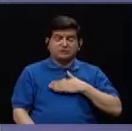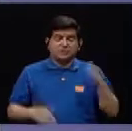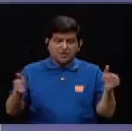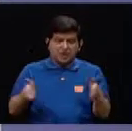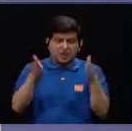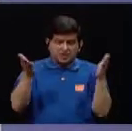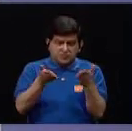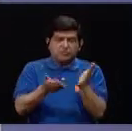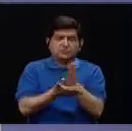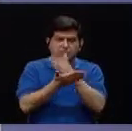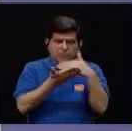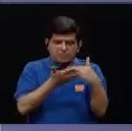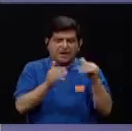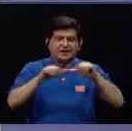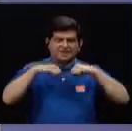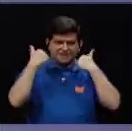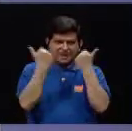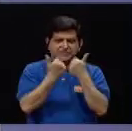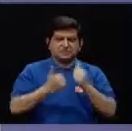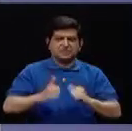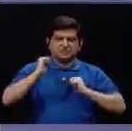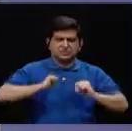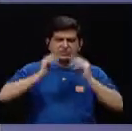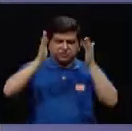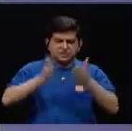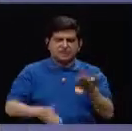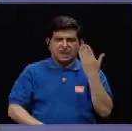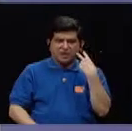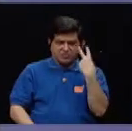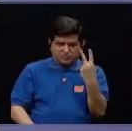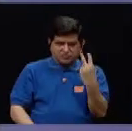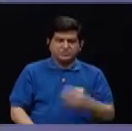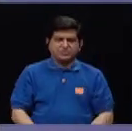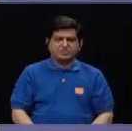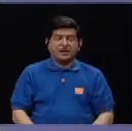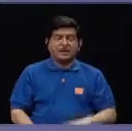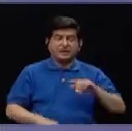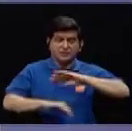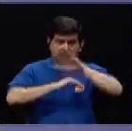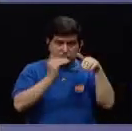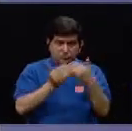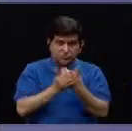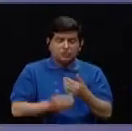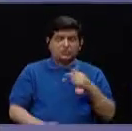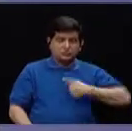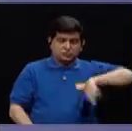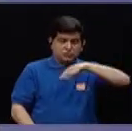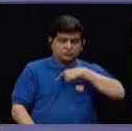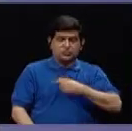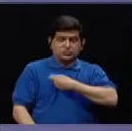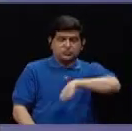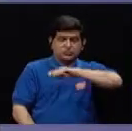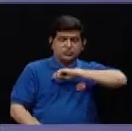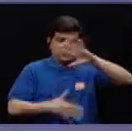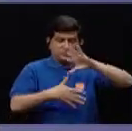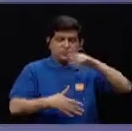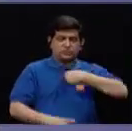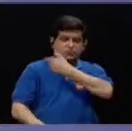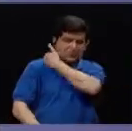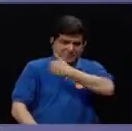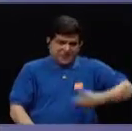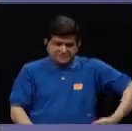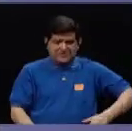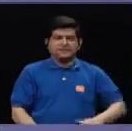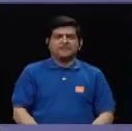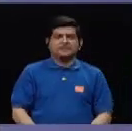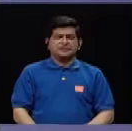a otra cosa, que es ser parte de una asociación de artistas audiovisuales iberoamericanos. Ajá. Yo soy la